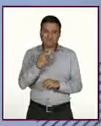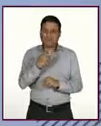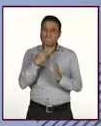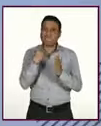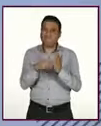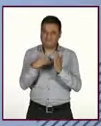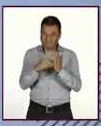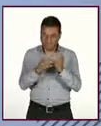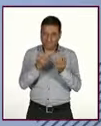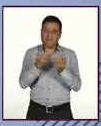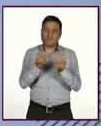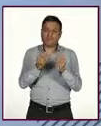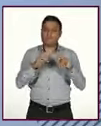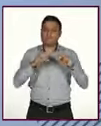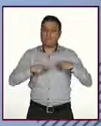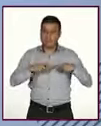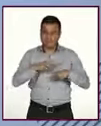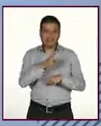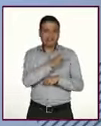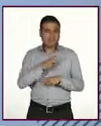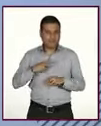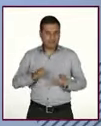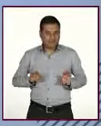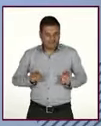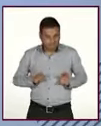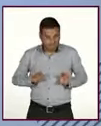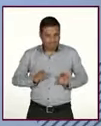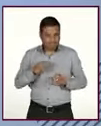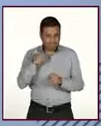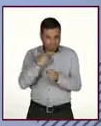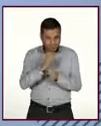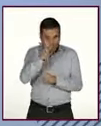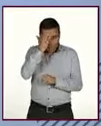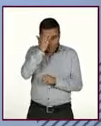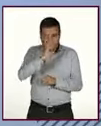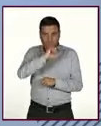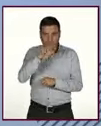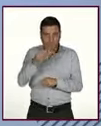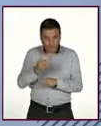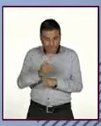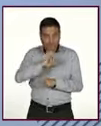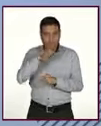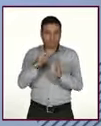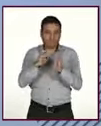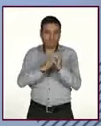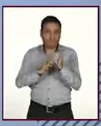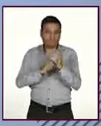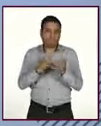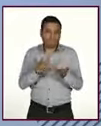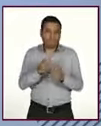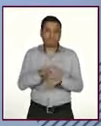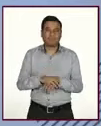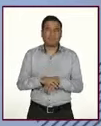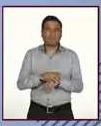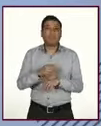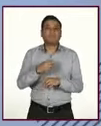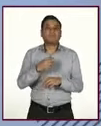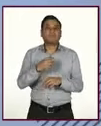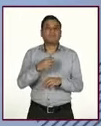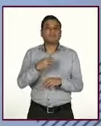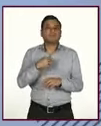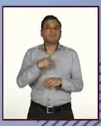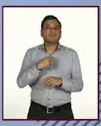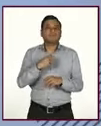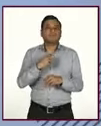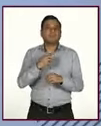en sabernos, sentirnos, creernos y aceptarnos. Y a partir de ahí, no pedir disculpas, sino tomar acciones que